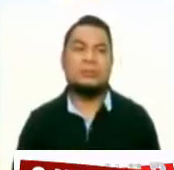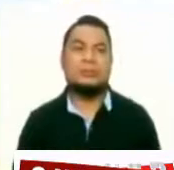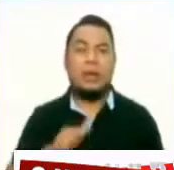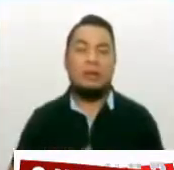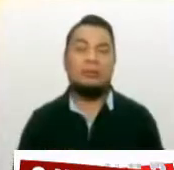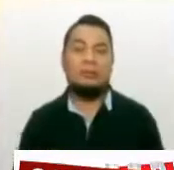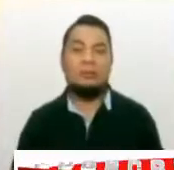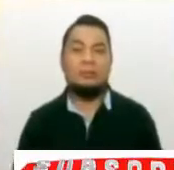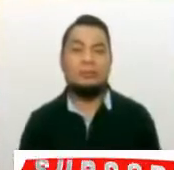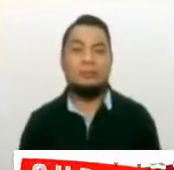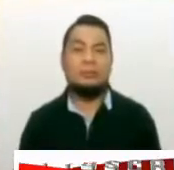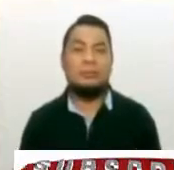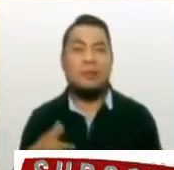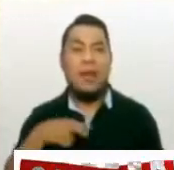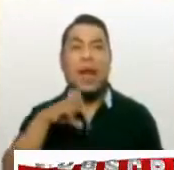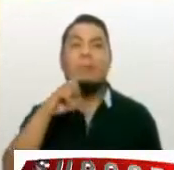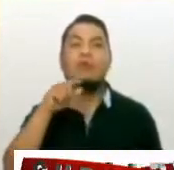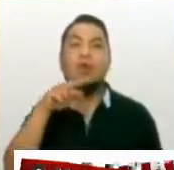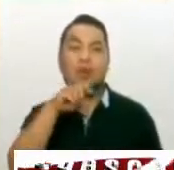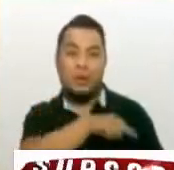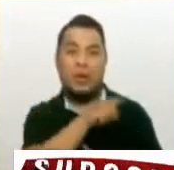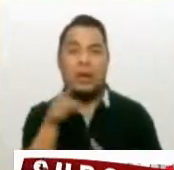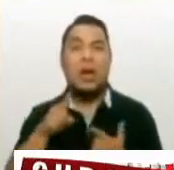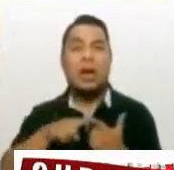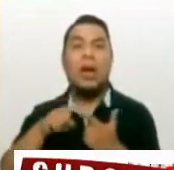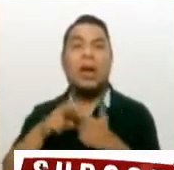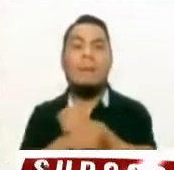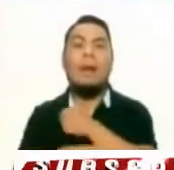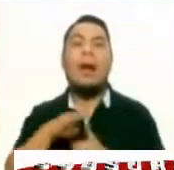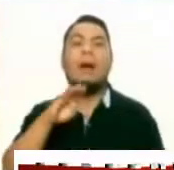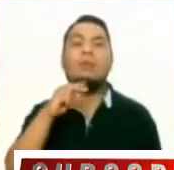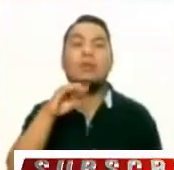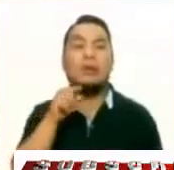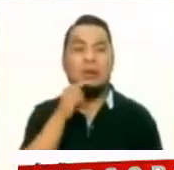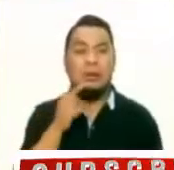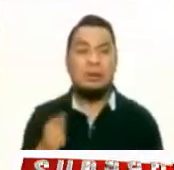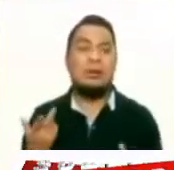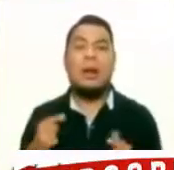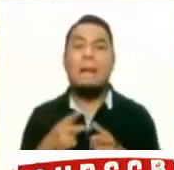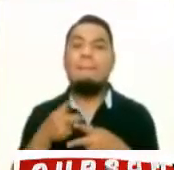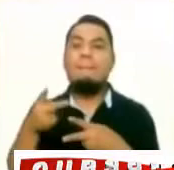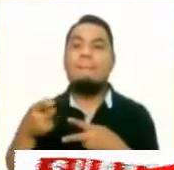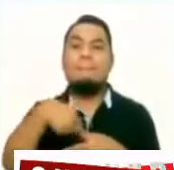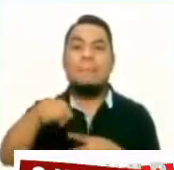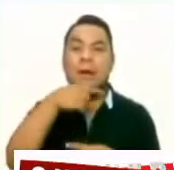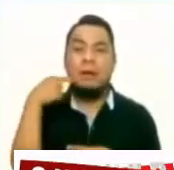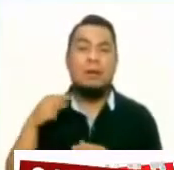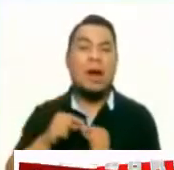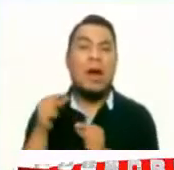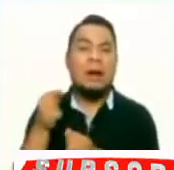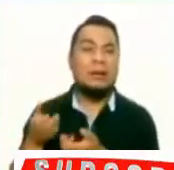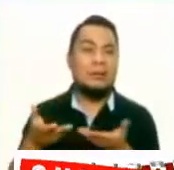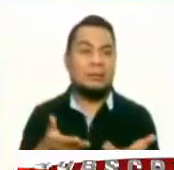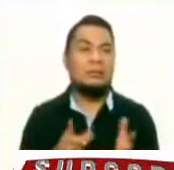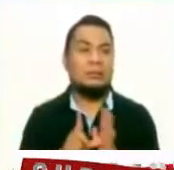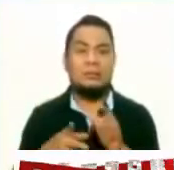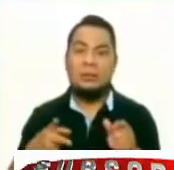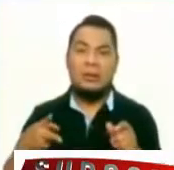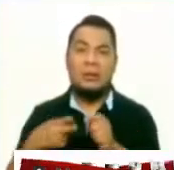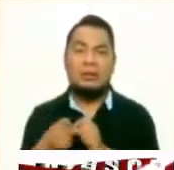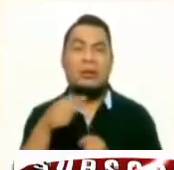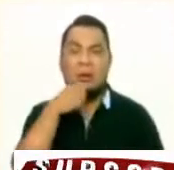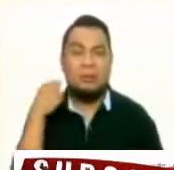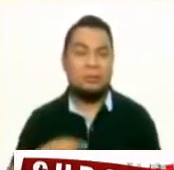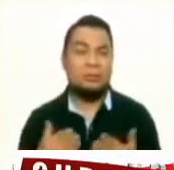declaraciones. Polonia y Bulgaria están recibiendo gas de sus vecinos de la Unión Europea después de un corte generado por